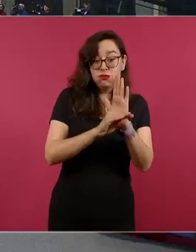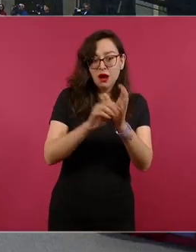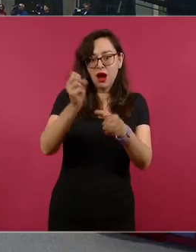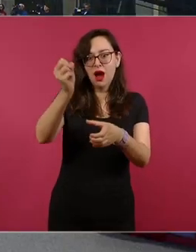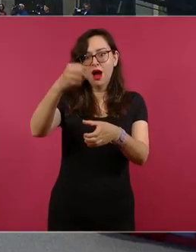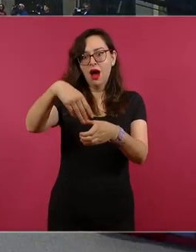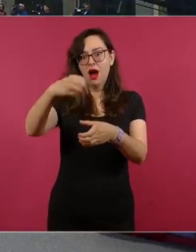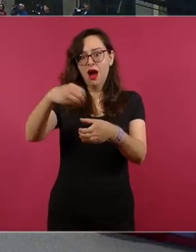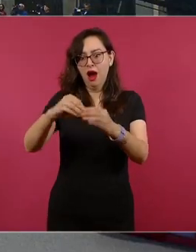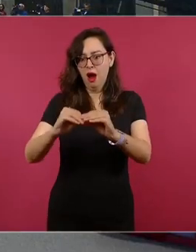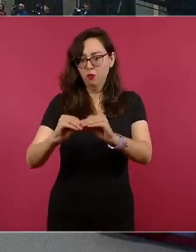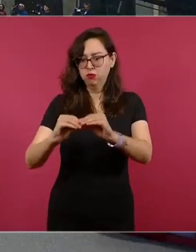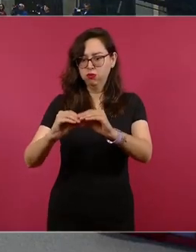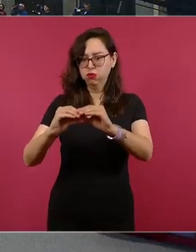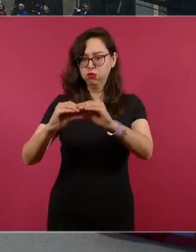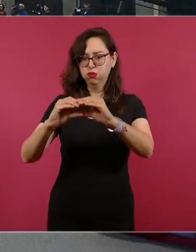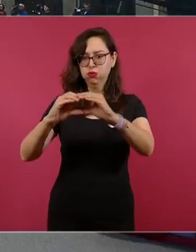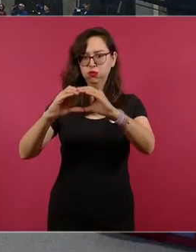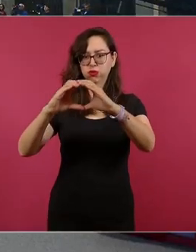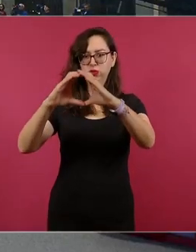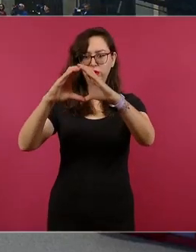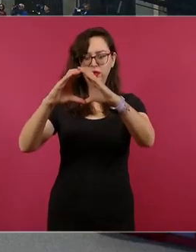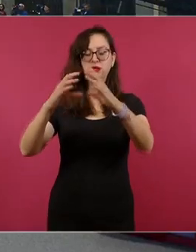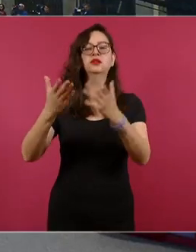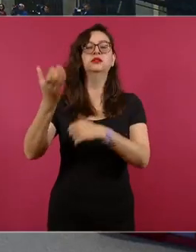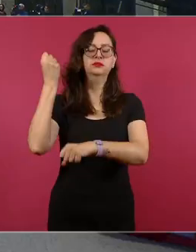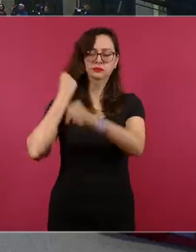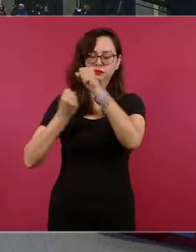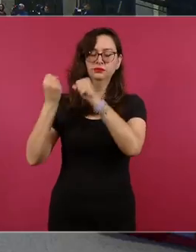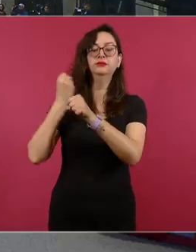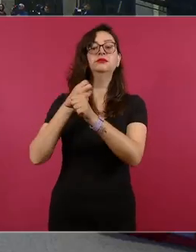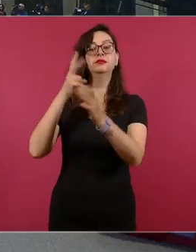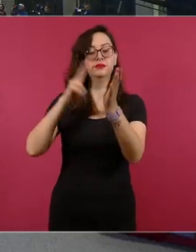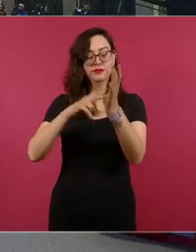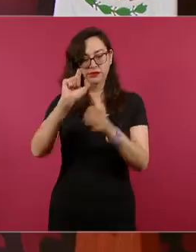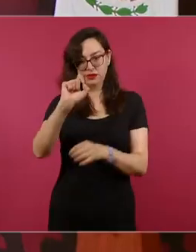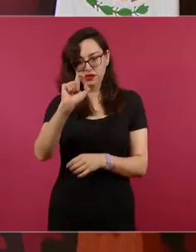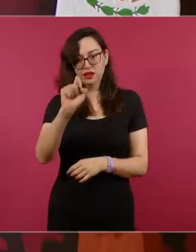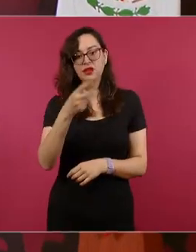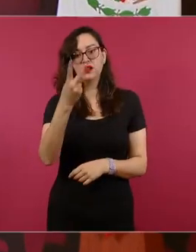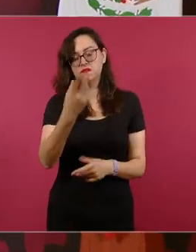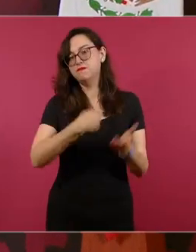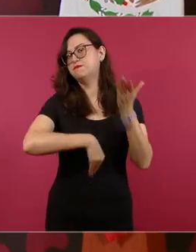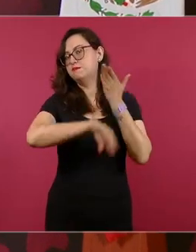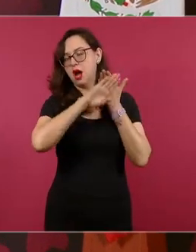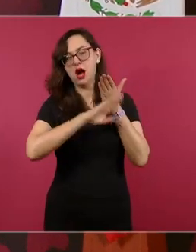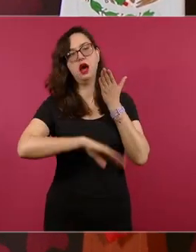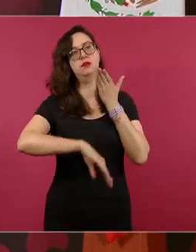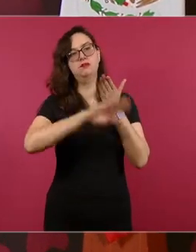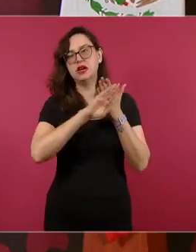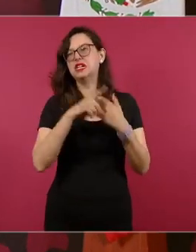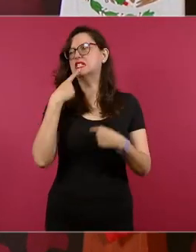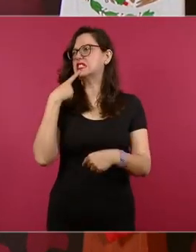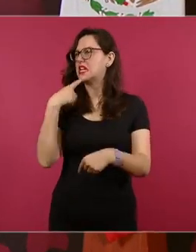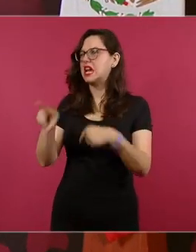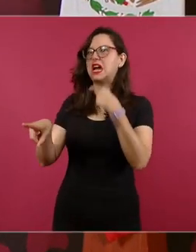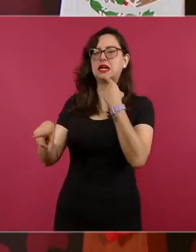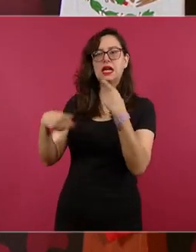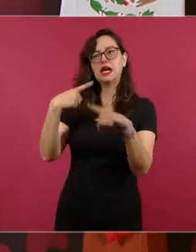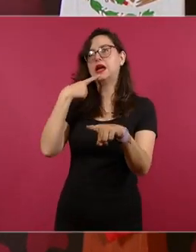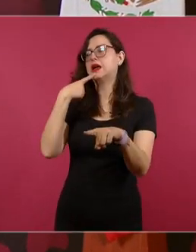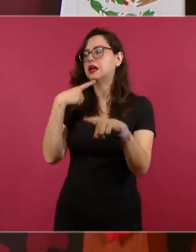Hubo muchísimas protestas, resistimos, pero ahí está el beneficio